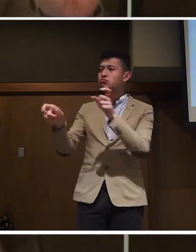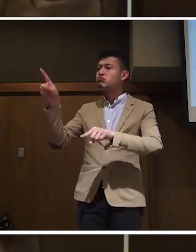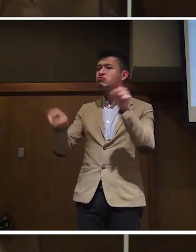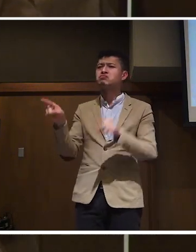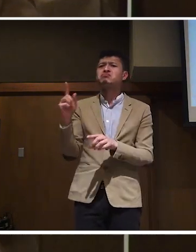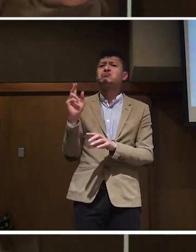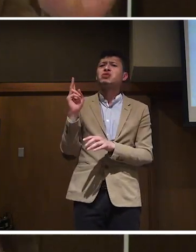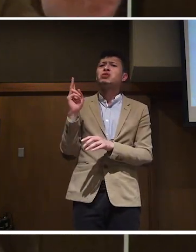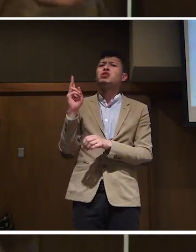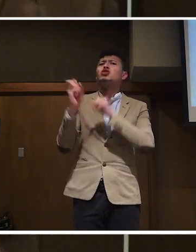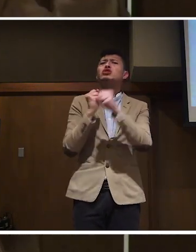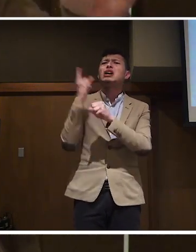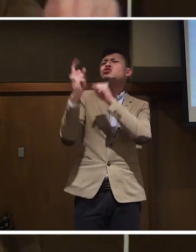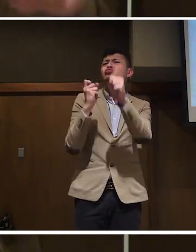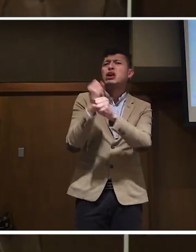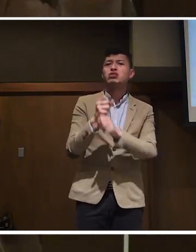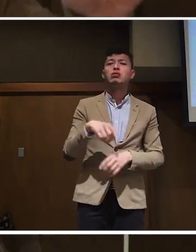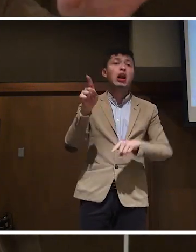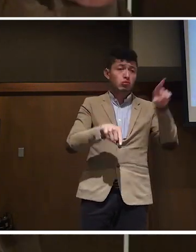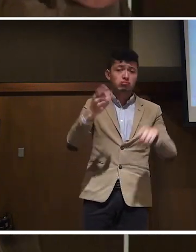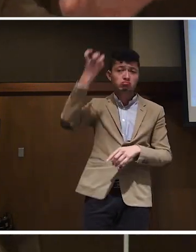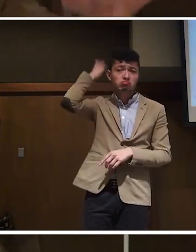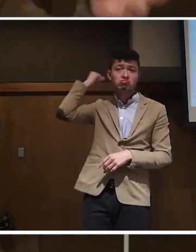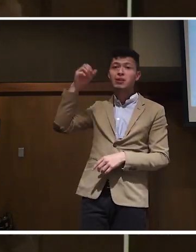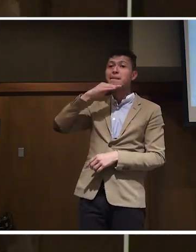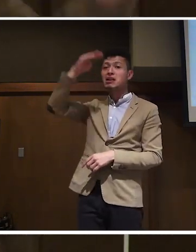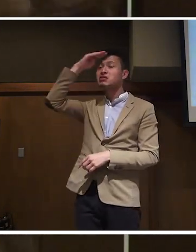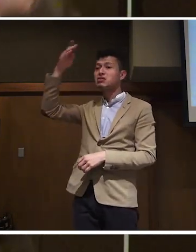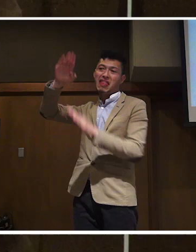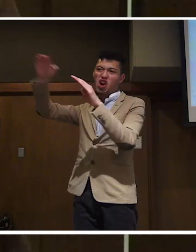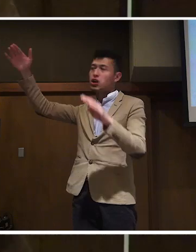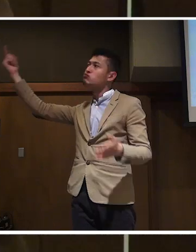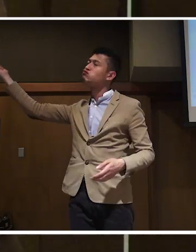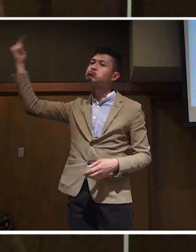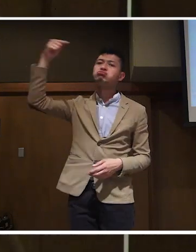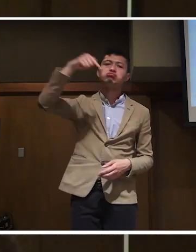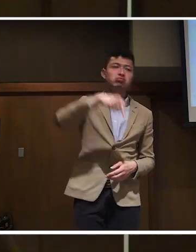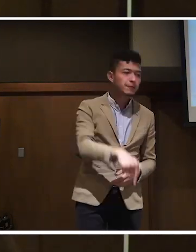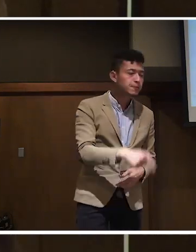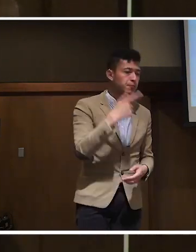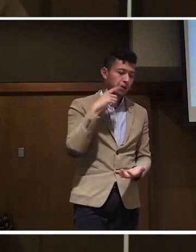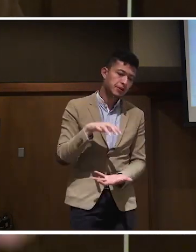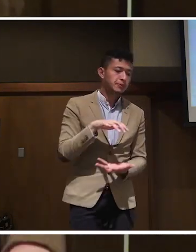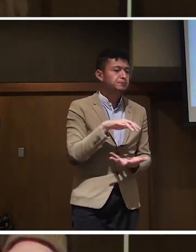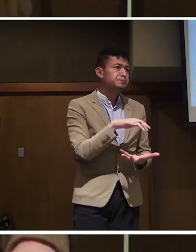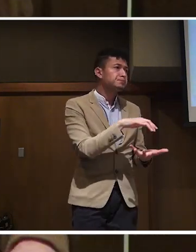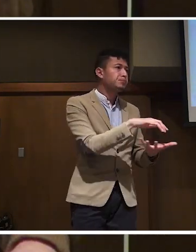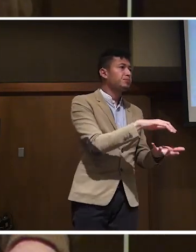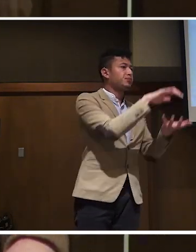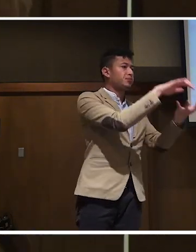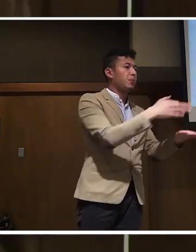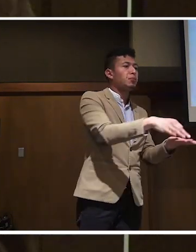que trae 200 pesos, 500 pesos de oro y se lleva sus monedas para convertirlos en mercancías en